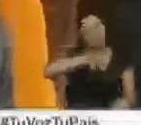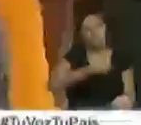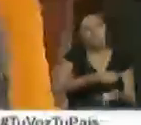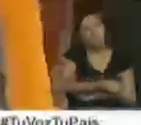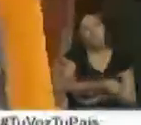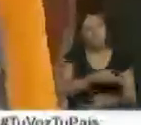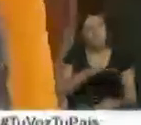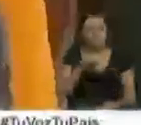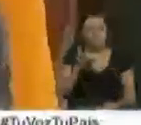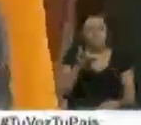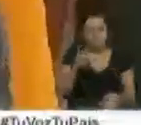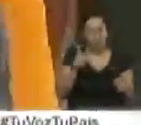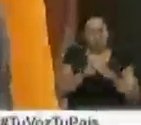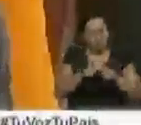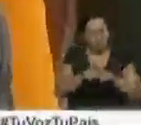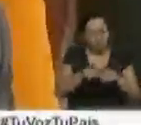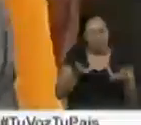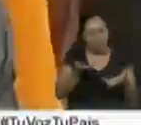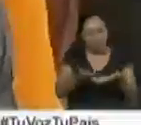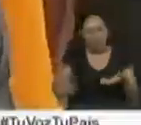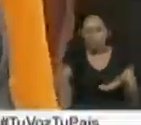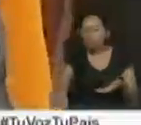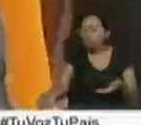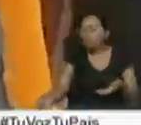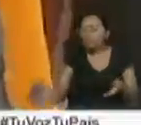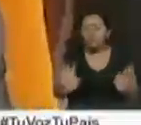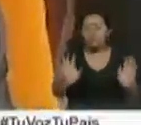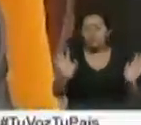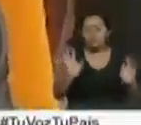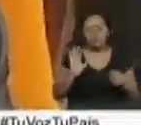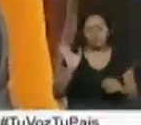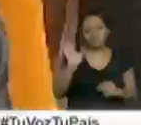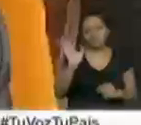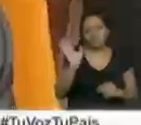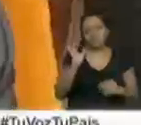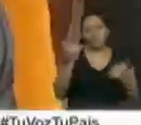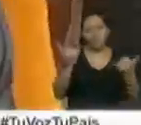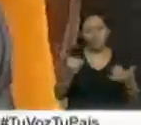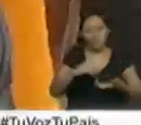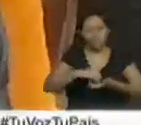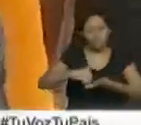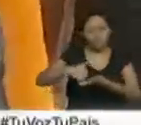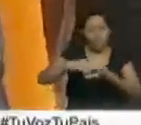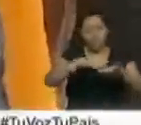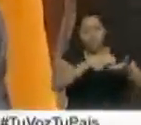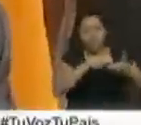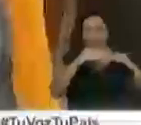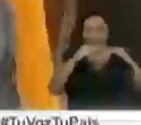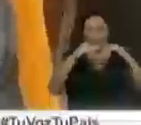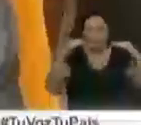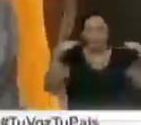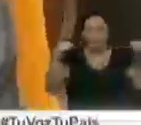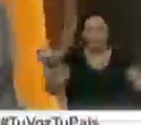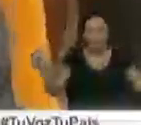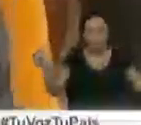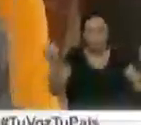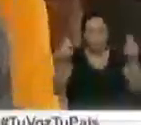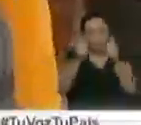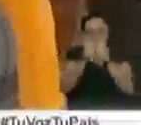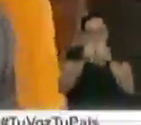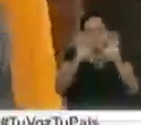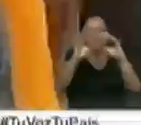entre comillas, otorga lo que le sobra a una persona inferior. No, ahora la solidaridad, que sí es